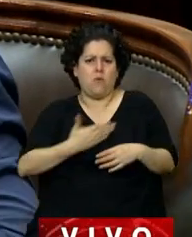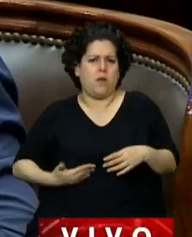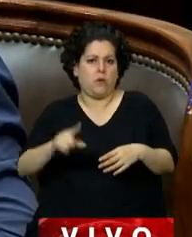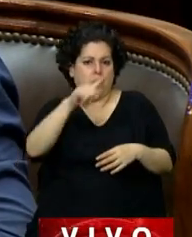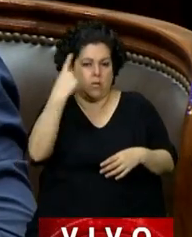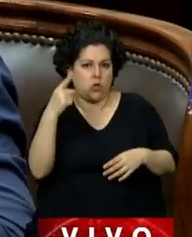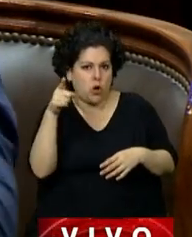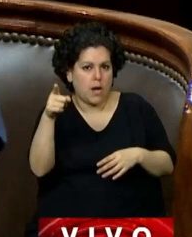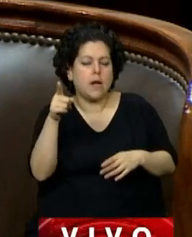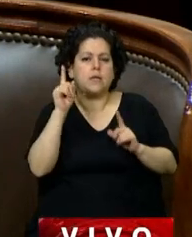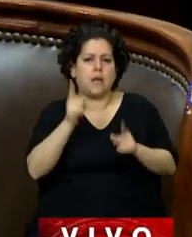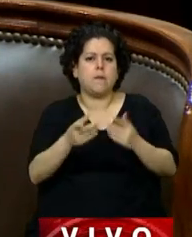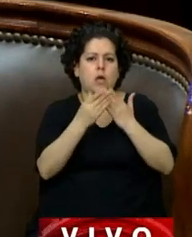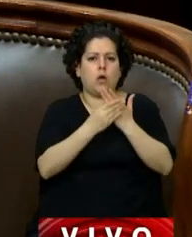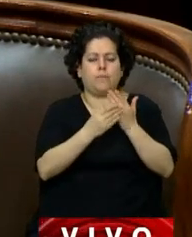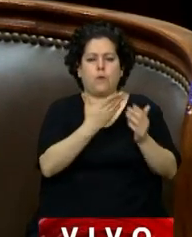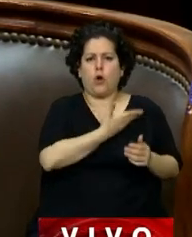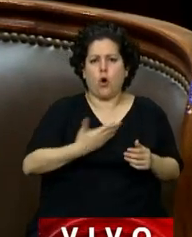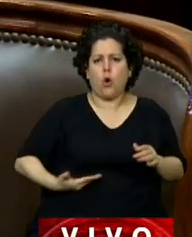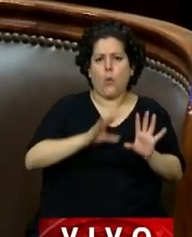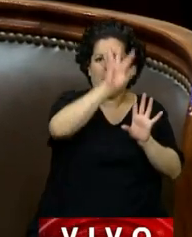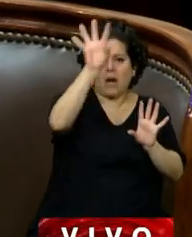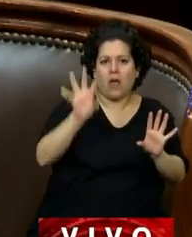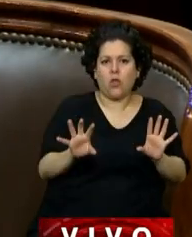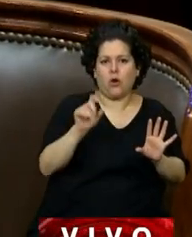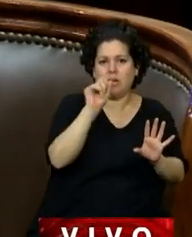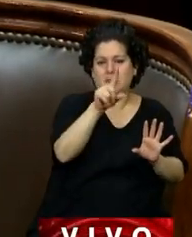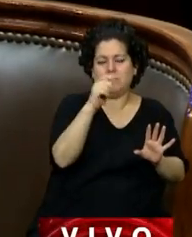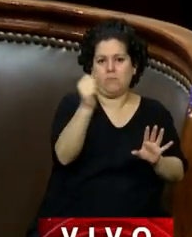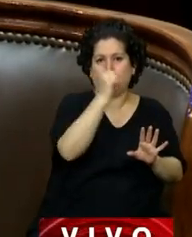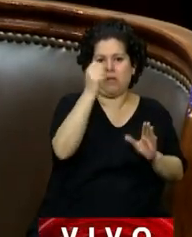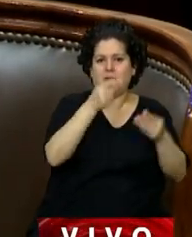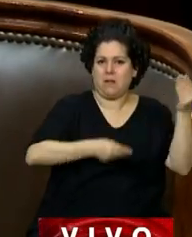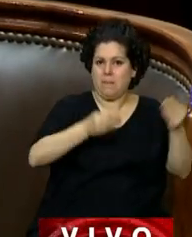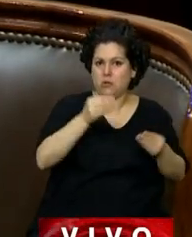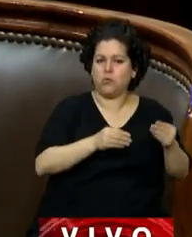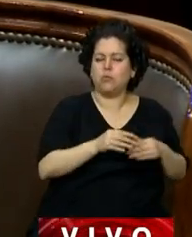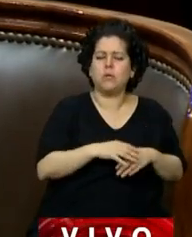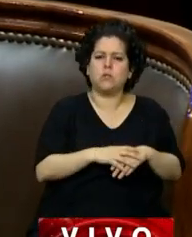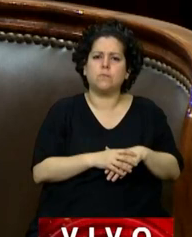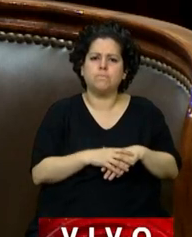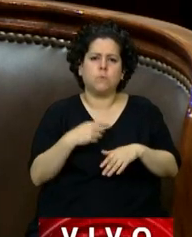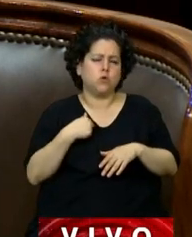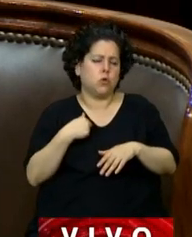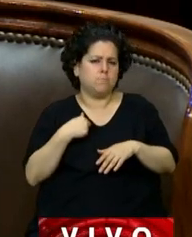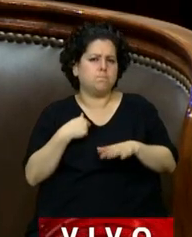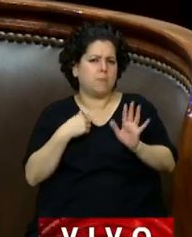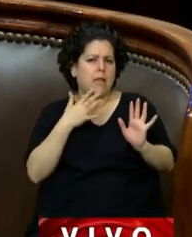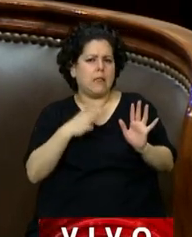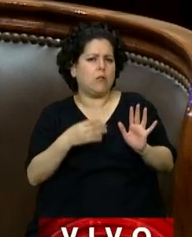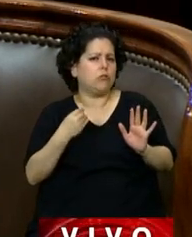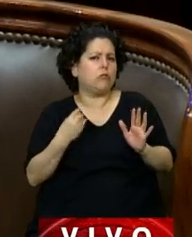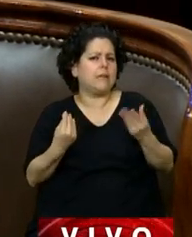y para los gobernadores de las distintas provincias entiendo que qué es lo que hay